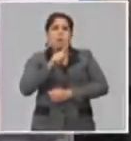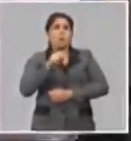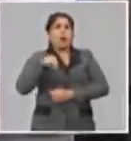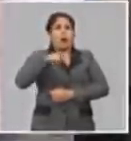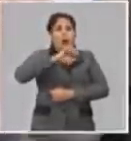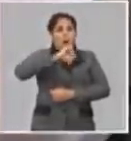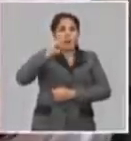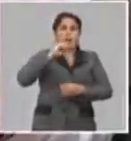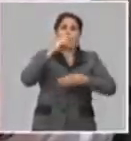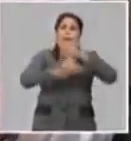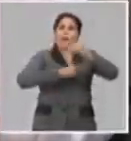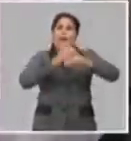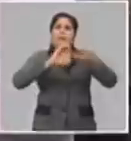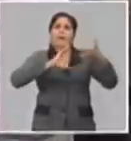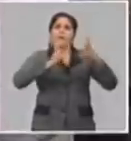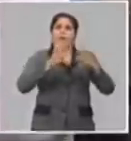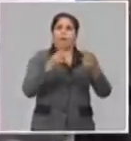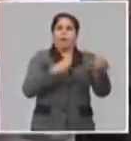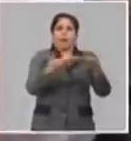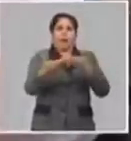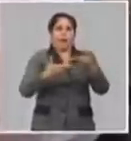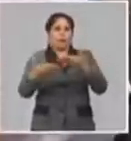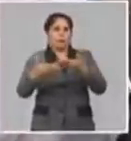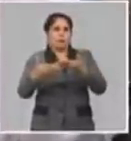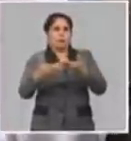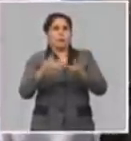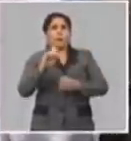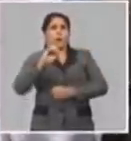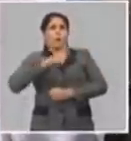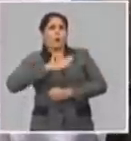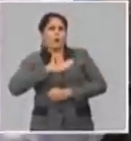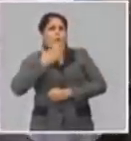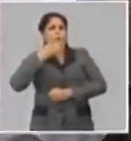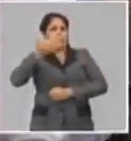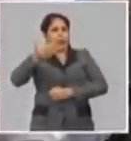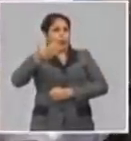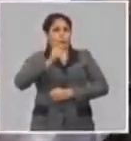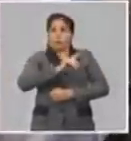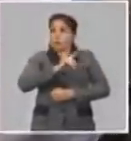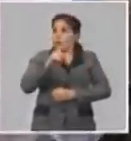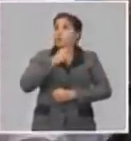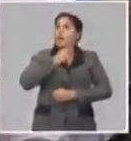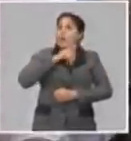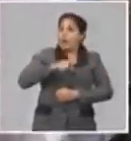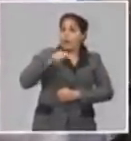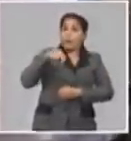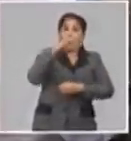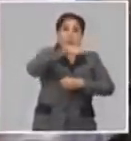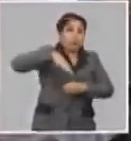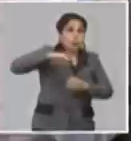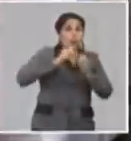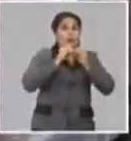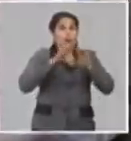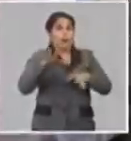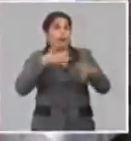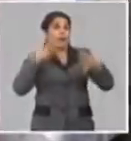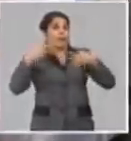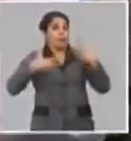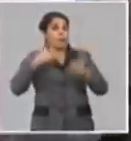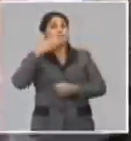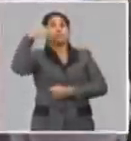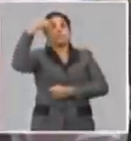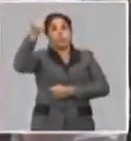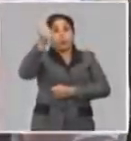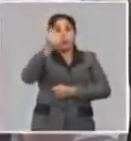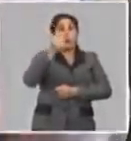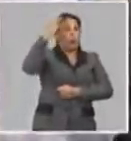que cambiar el modelo de gestión, ir al sector no estatal. Nosotros tenemos ejemplos de empresas, de actividades eficientes en